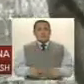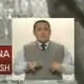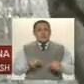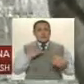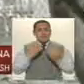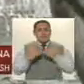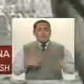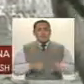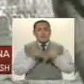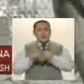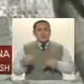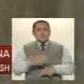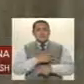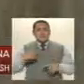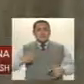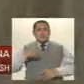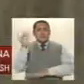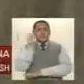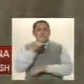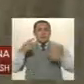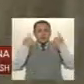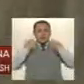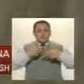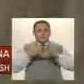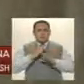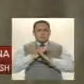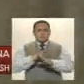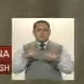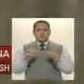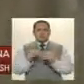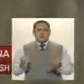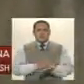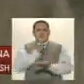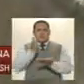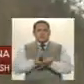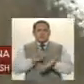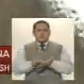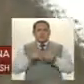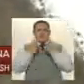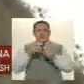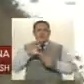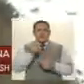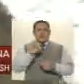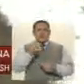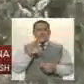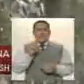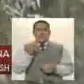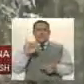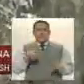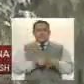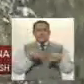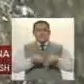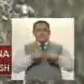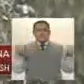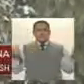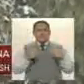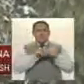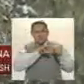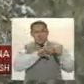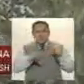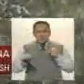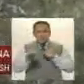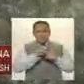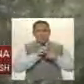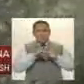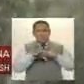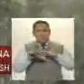esta forma, el Ministerio del Ambiente fijó posición sobre el incidente ocurrido en Cajacay, Ancash, por la rotura de un mineroducto y la